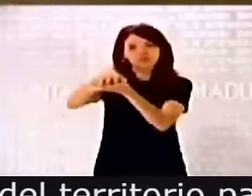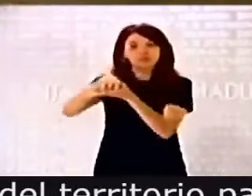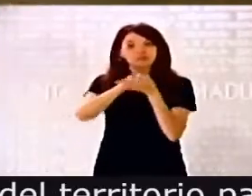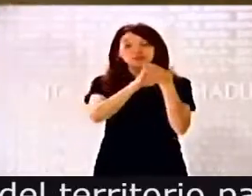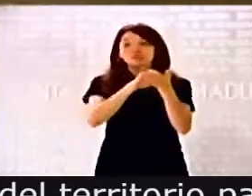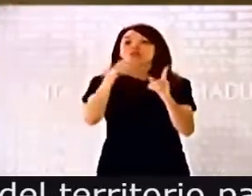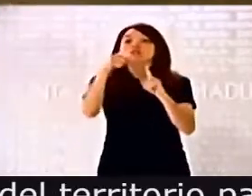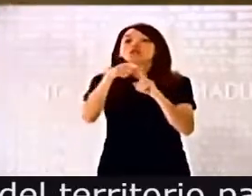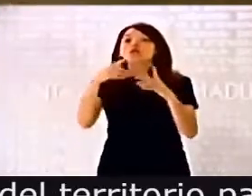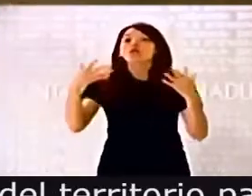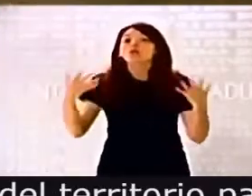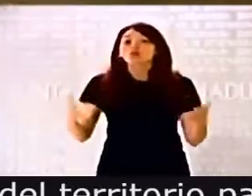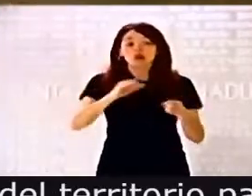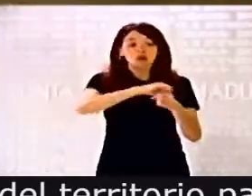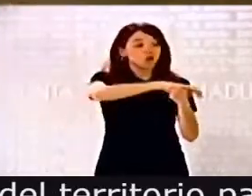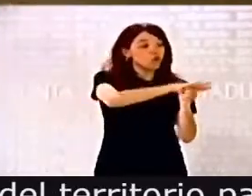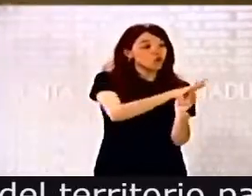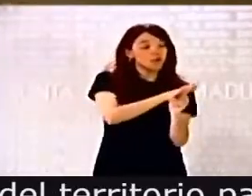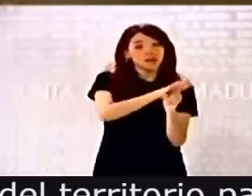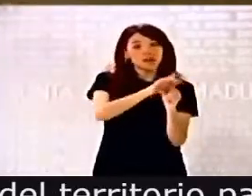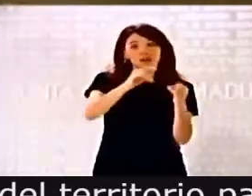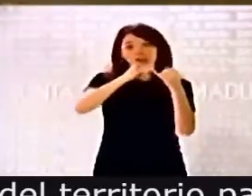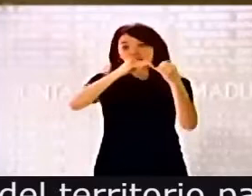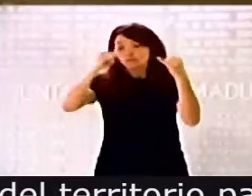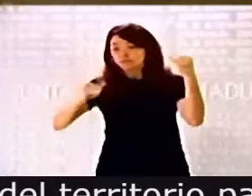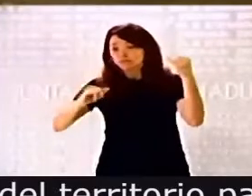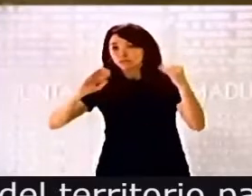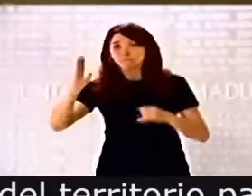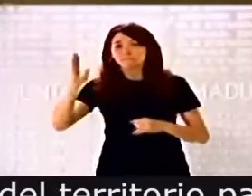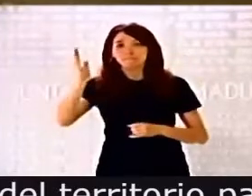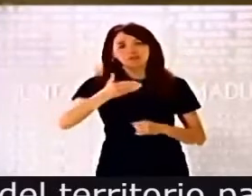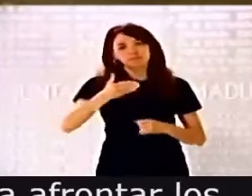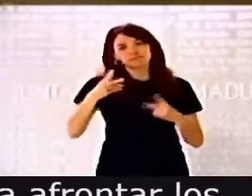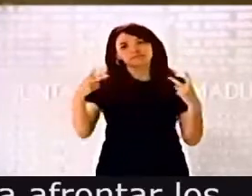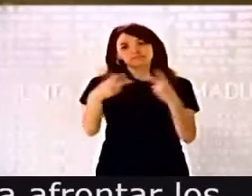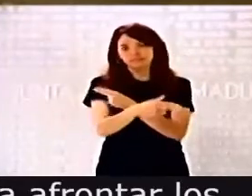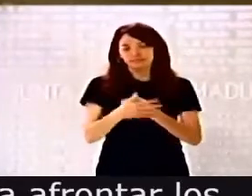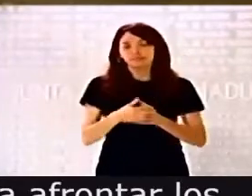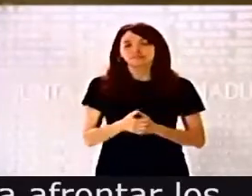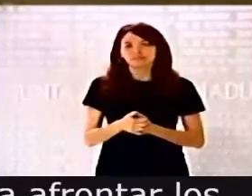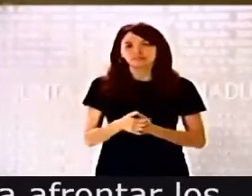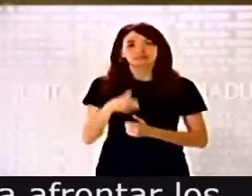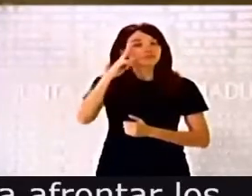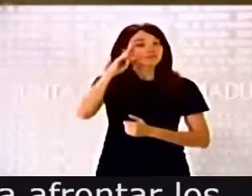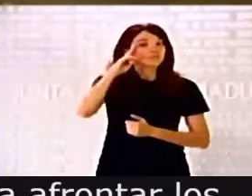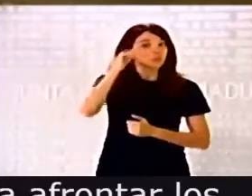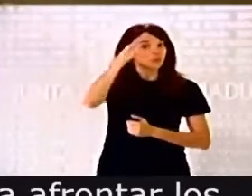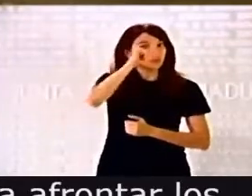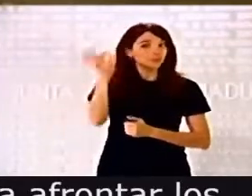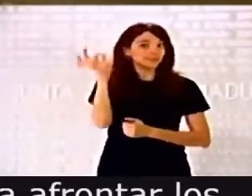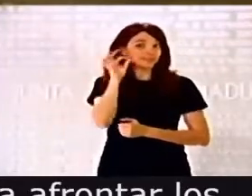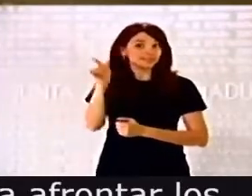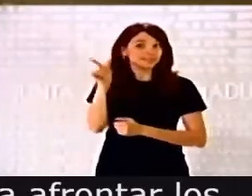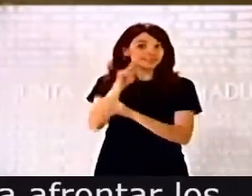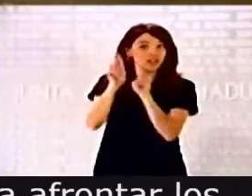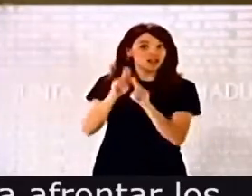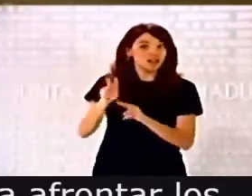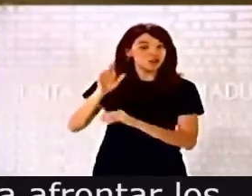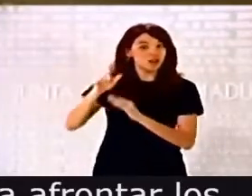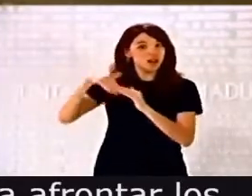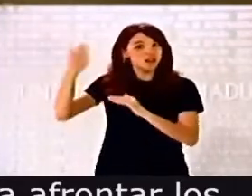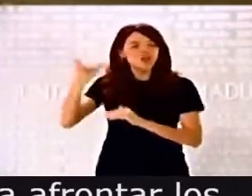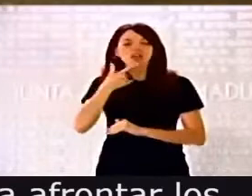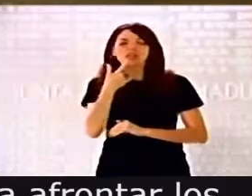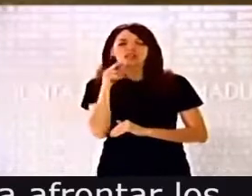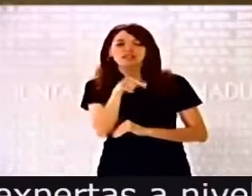los efectos negativos del COVID-19. Los expertos y expertas a nivel internacional señalan que los efectos económicos de